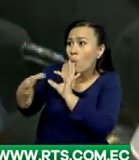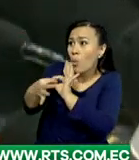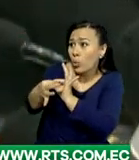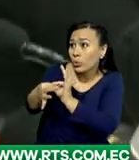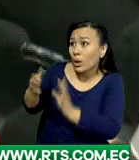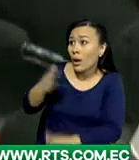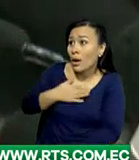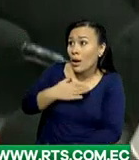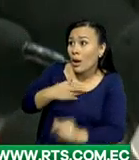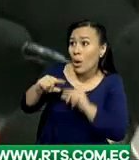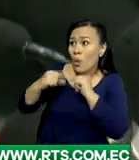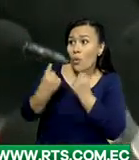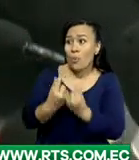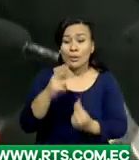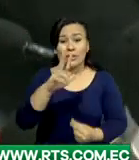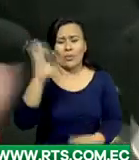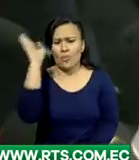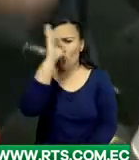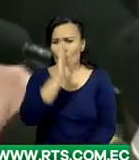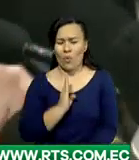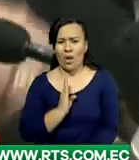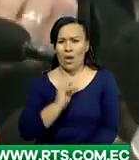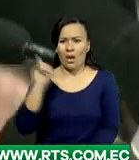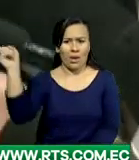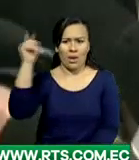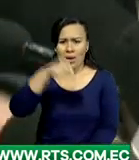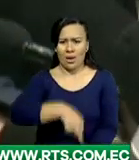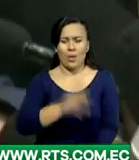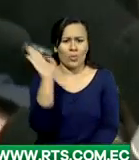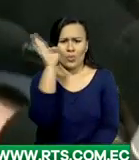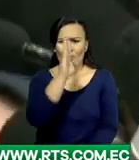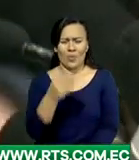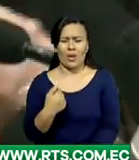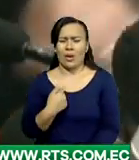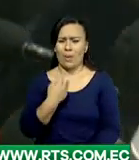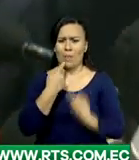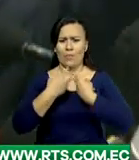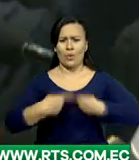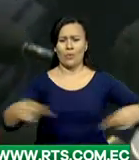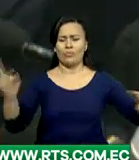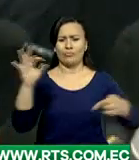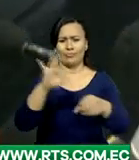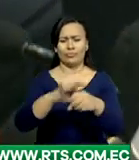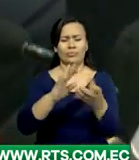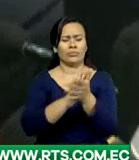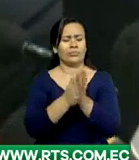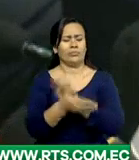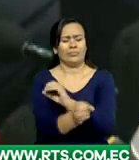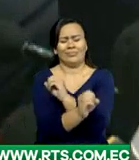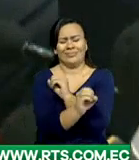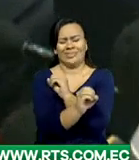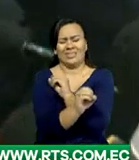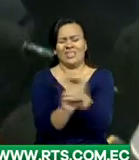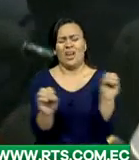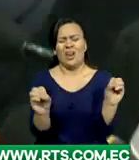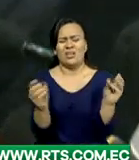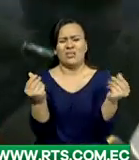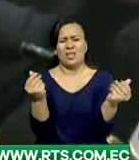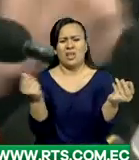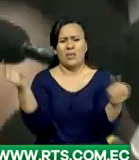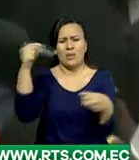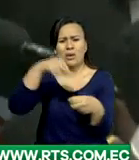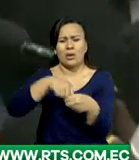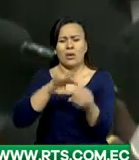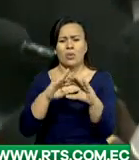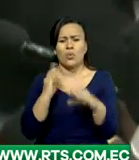función política de Alianza País en ninguna campaña electoral. No puede haber un centavo de Odebrecht en ninguna